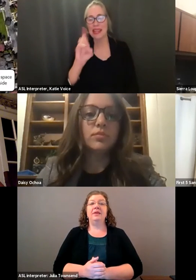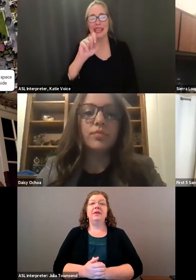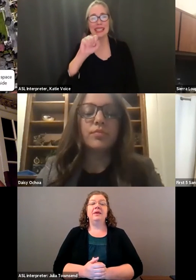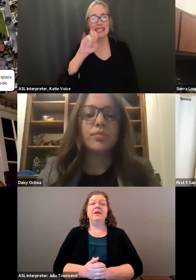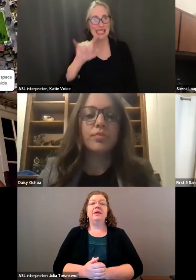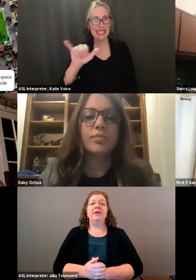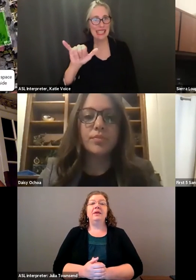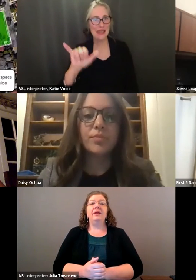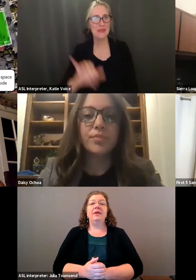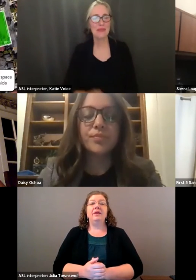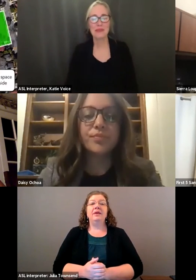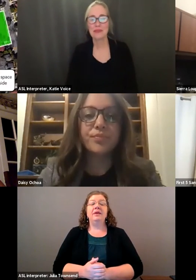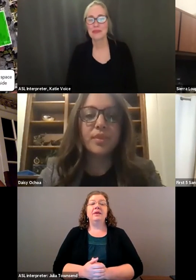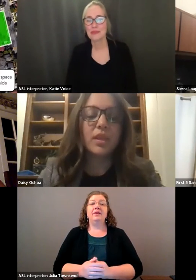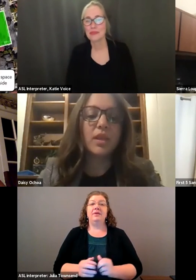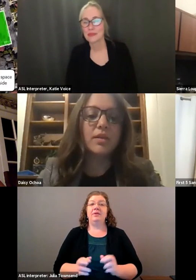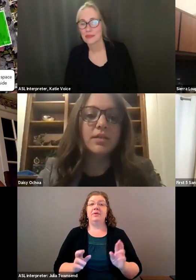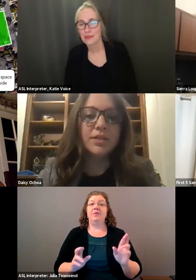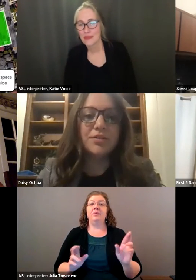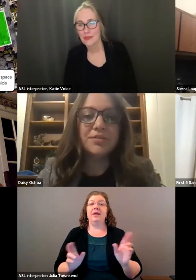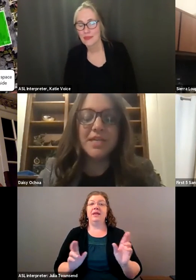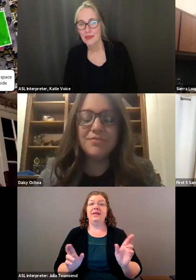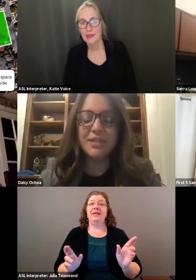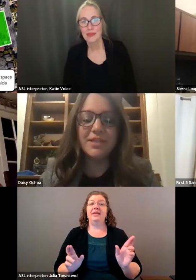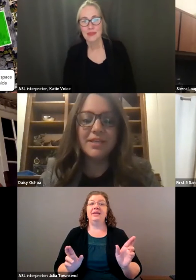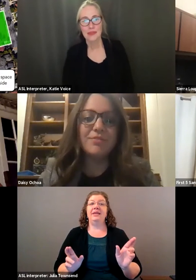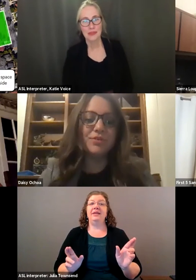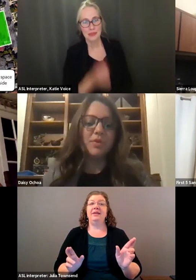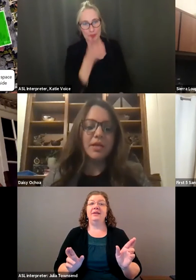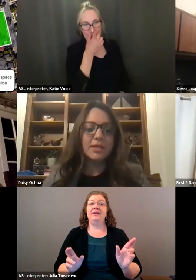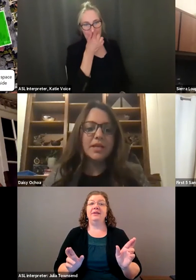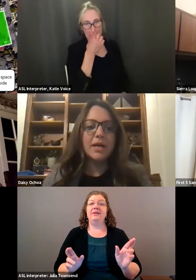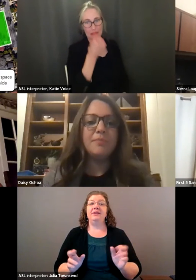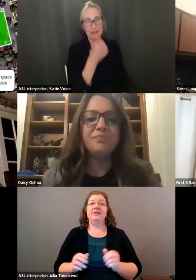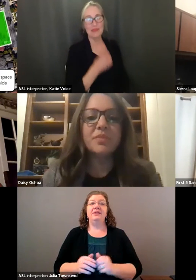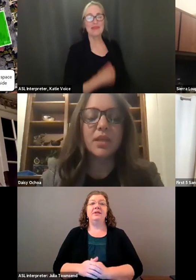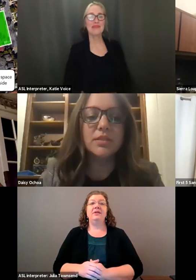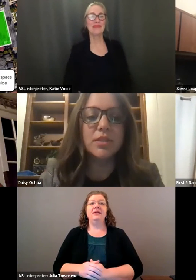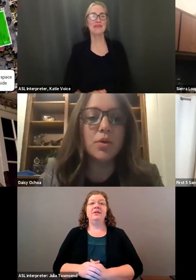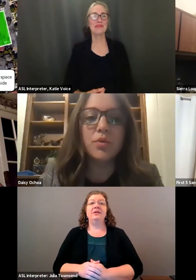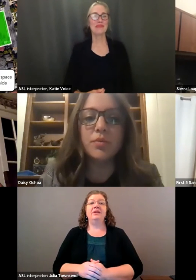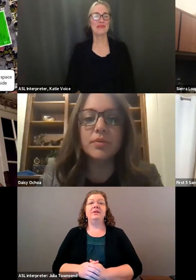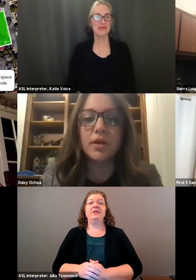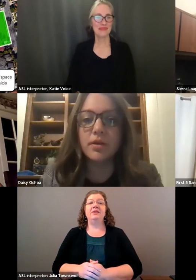próxima diapositiva. Buenas noches a todos.